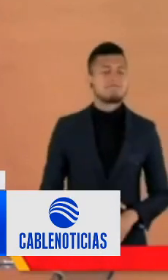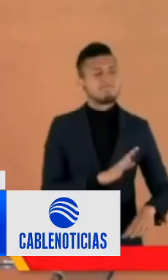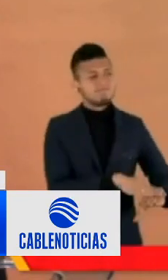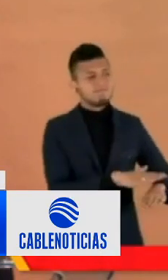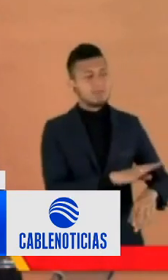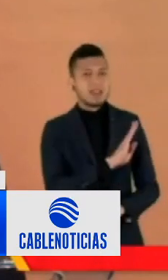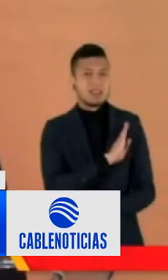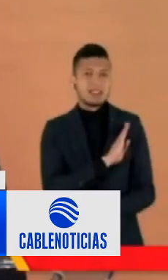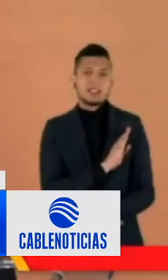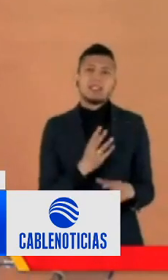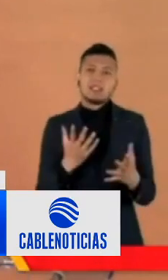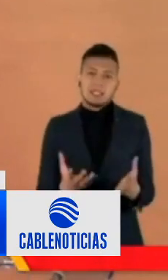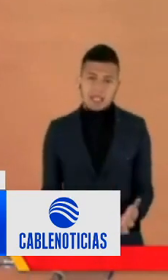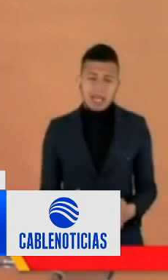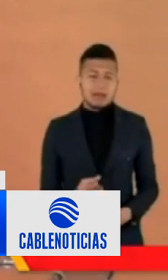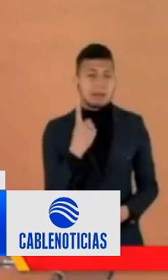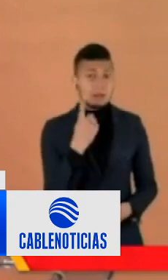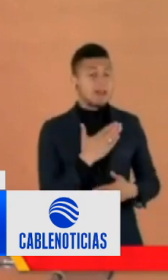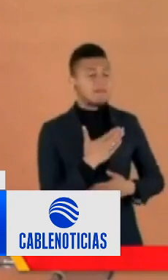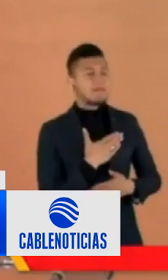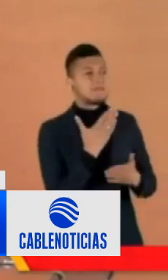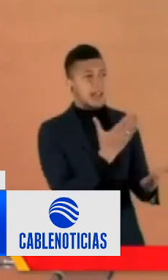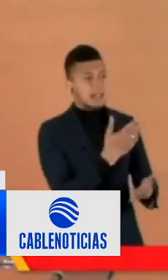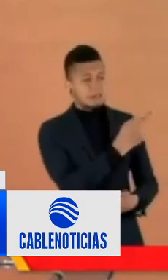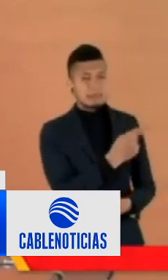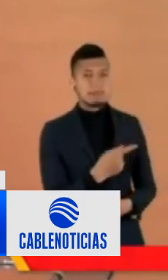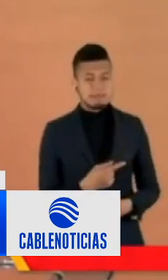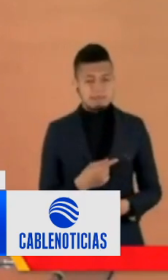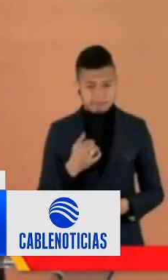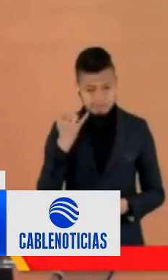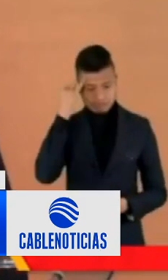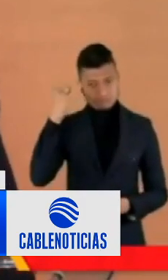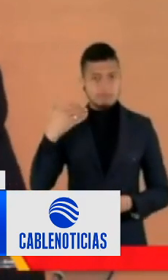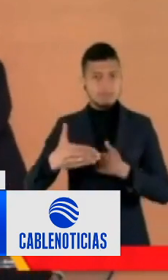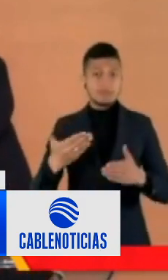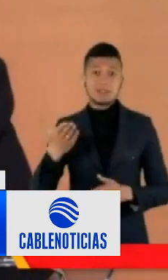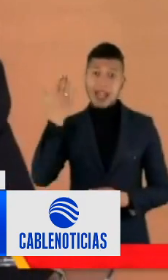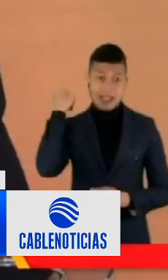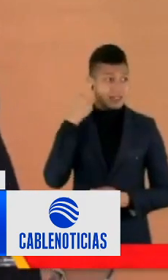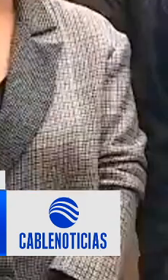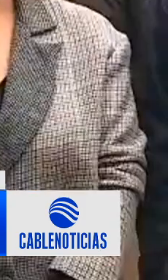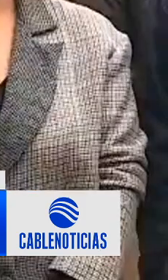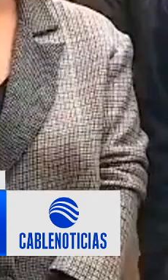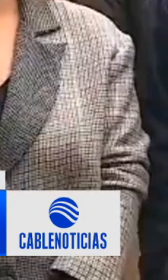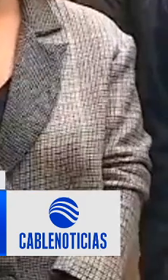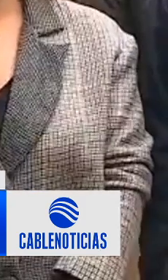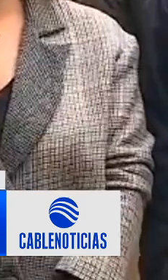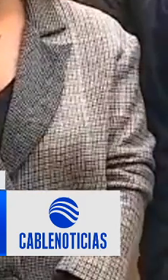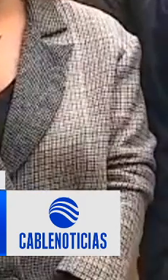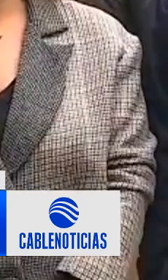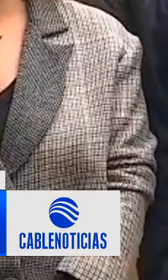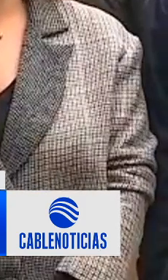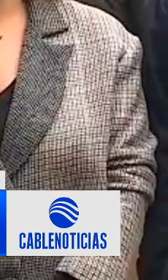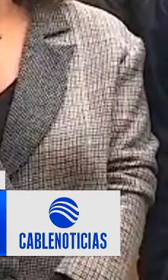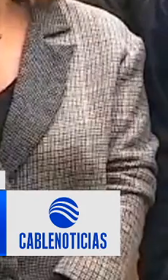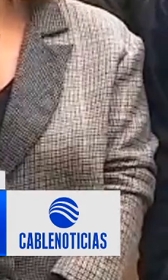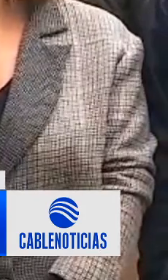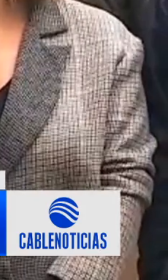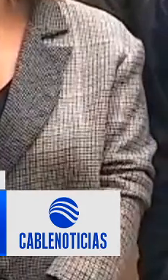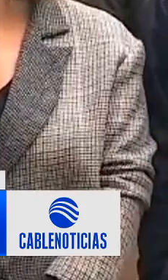se estipula el uso de los canales diplomáticos establecidos para tramitar regularmente al gobierno las